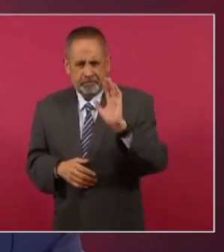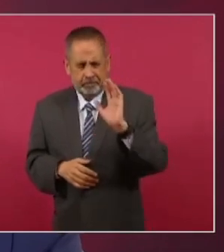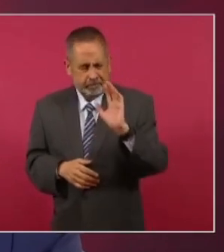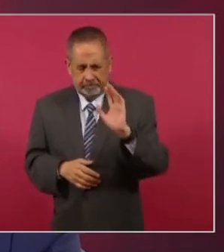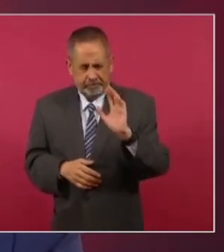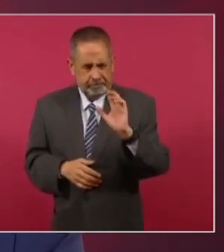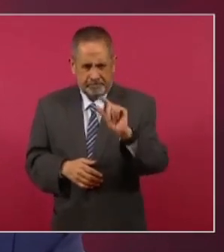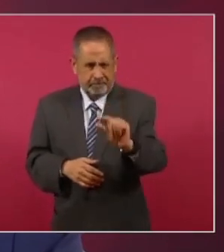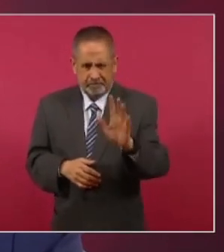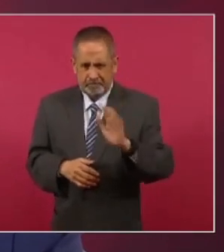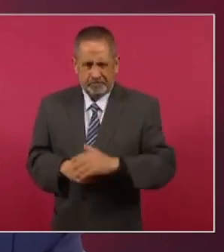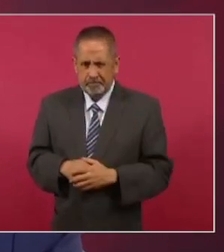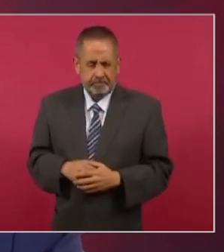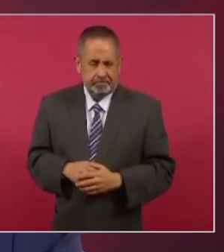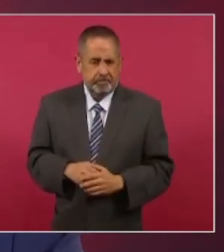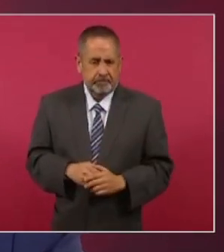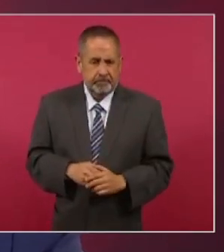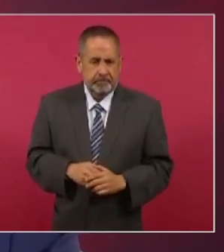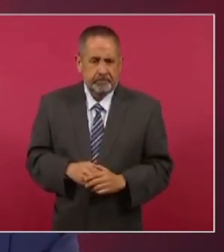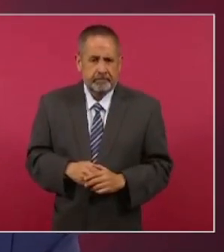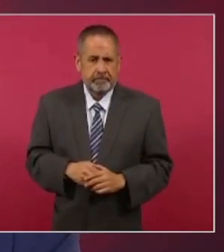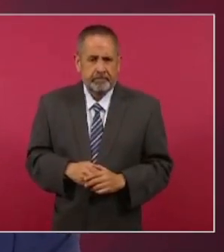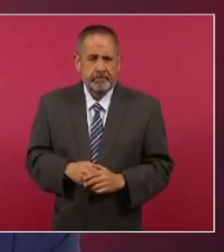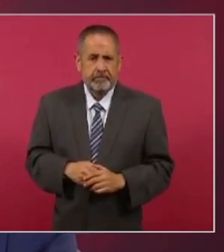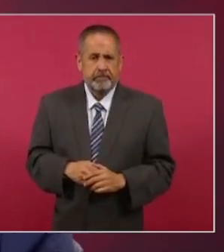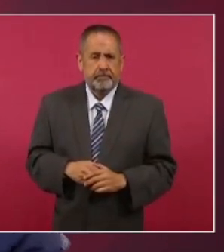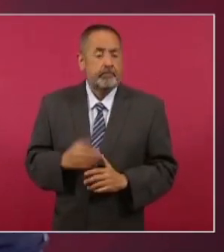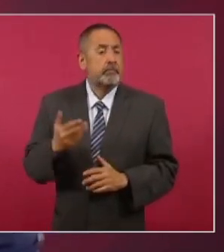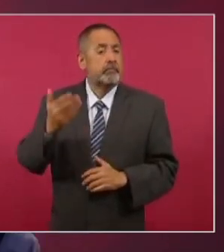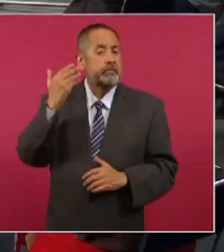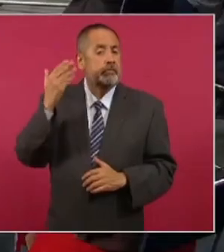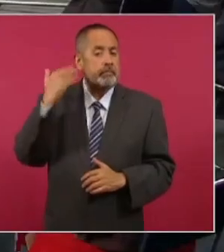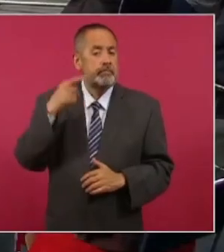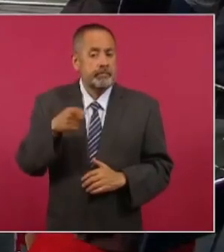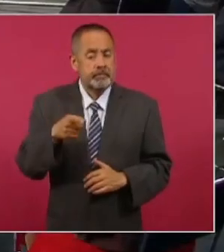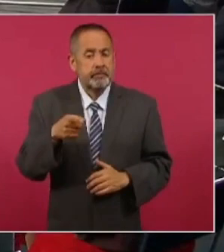casi no este antes